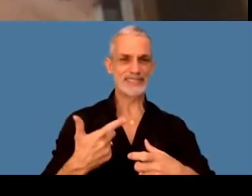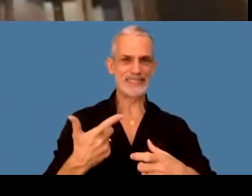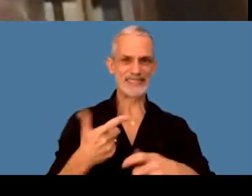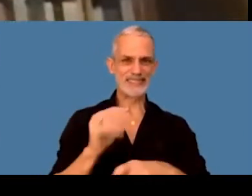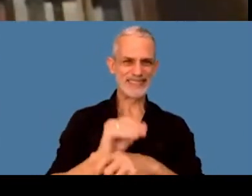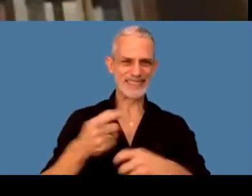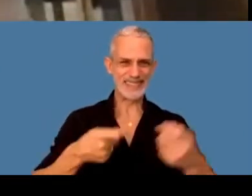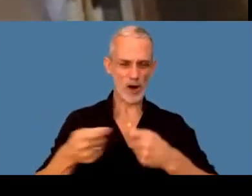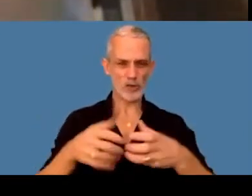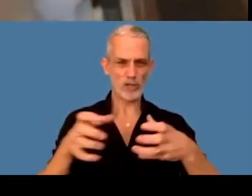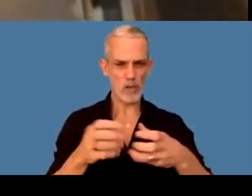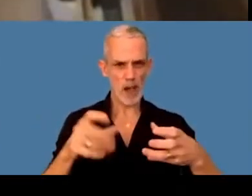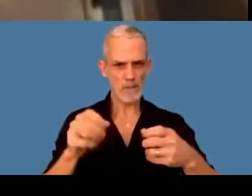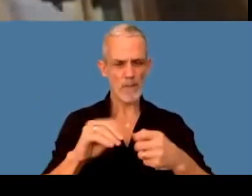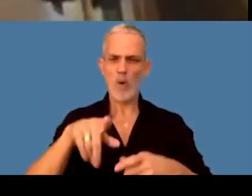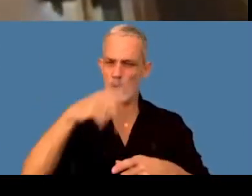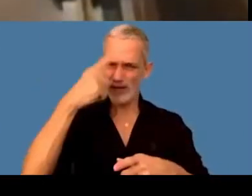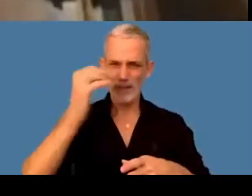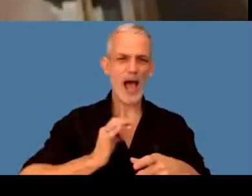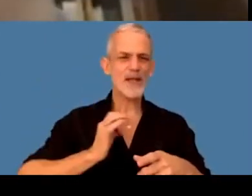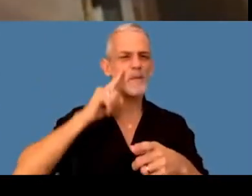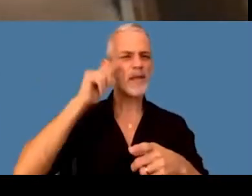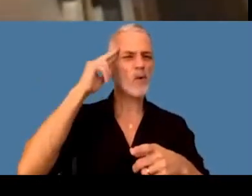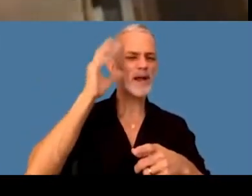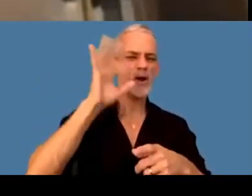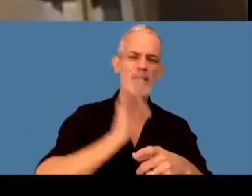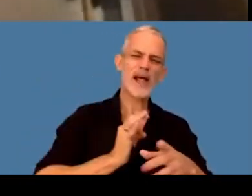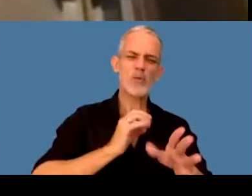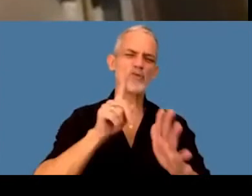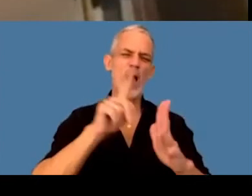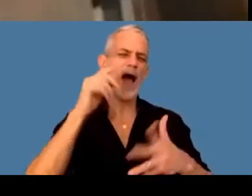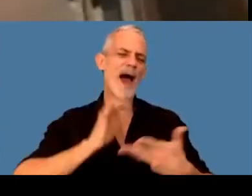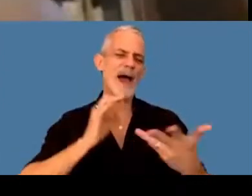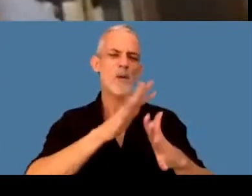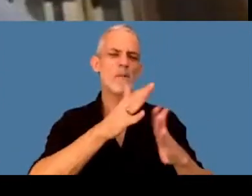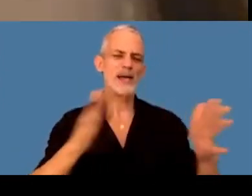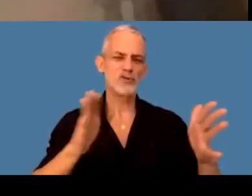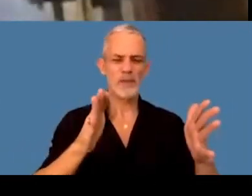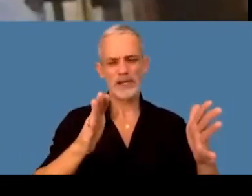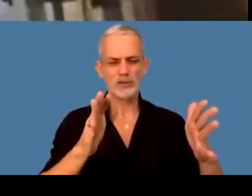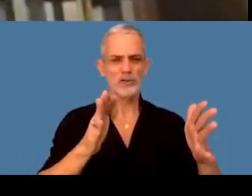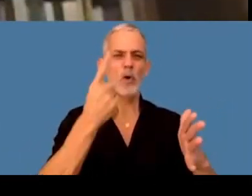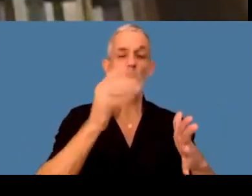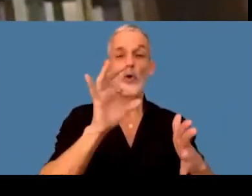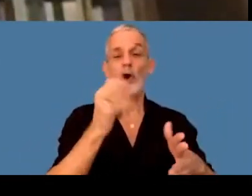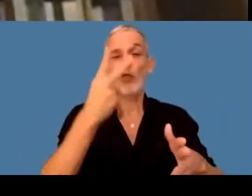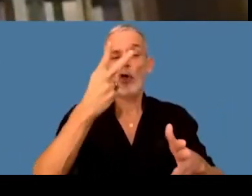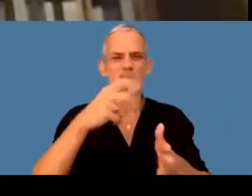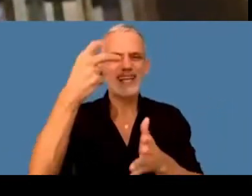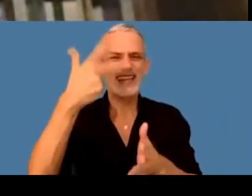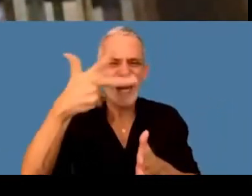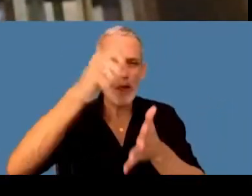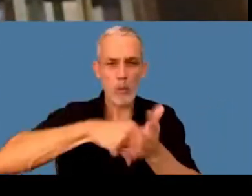se va incrementando. A ver, piensen que en los 90, en algunos años de los 90 solamente se negociaron 1, 2 o 3 convenios colectivos